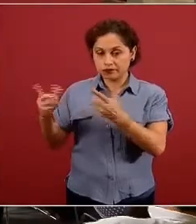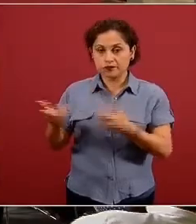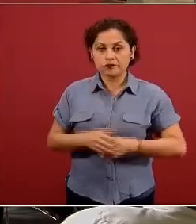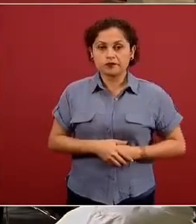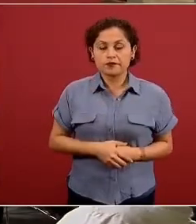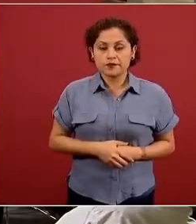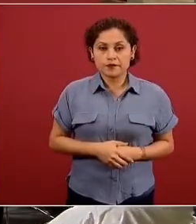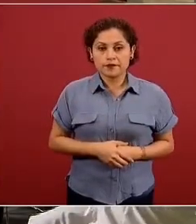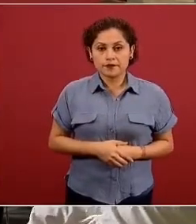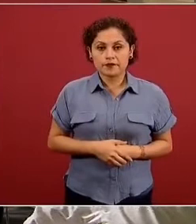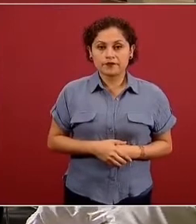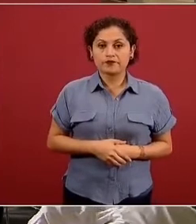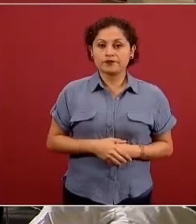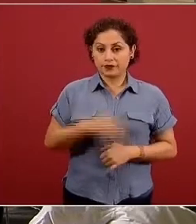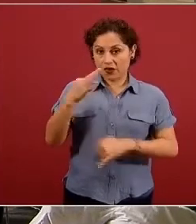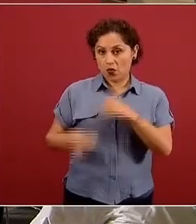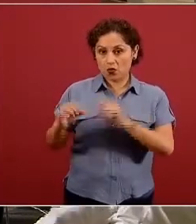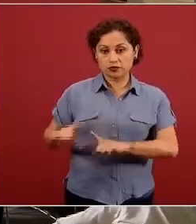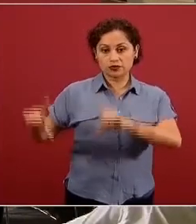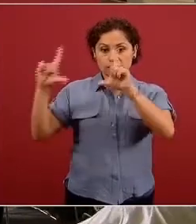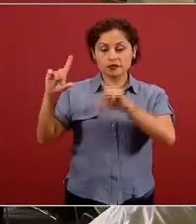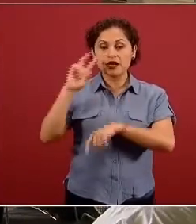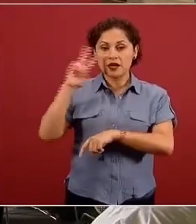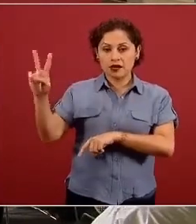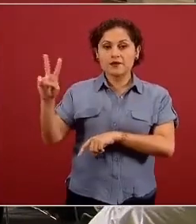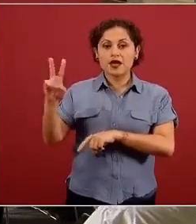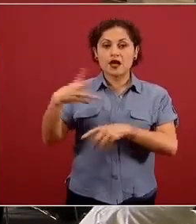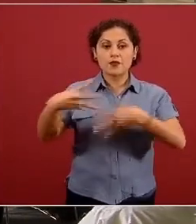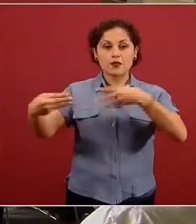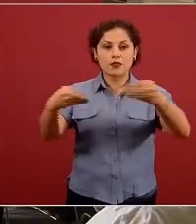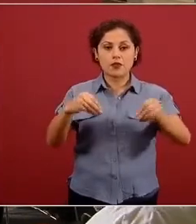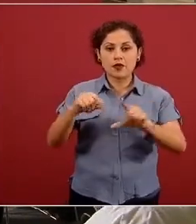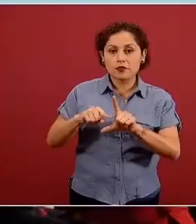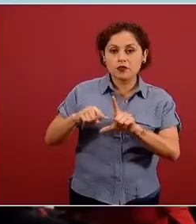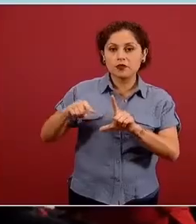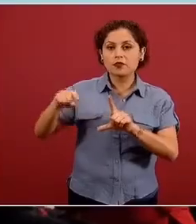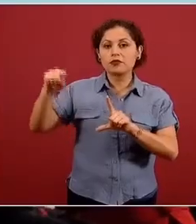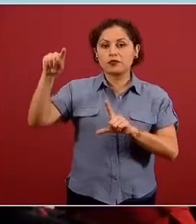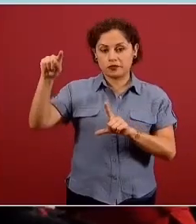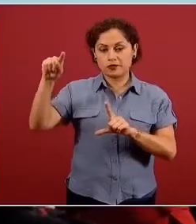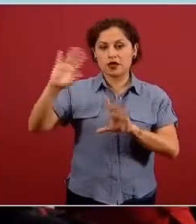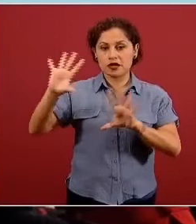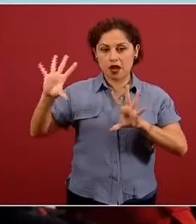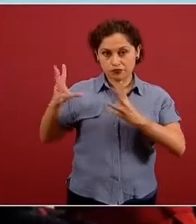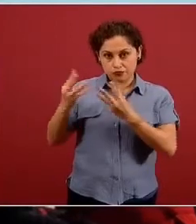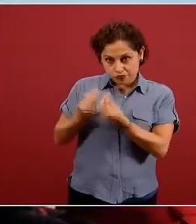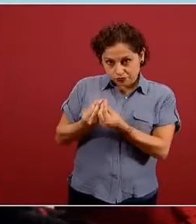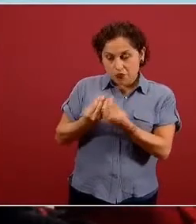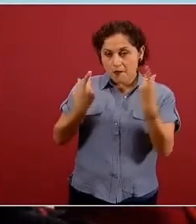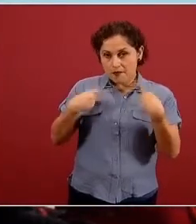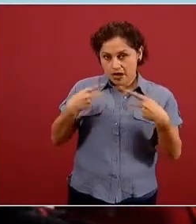última es nuestra curva epidémica de todos los días, donde vemos la curva epidémica acumulada, el número de casos